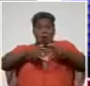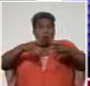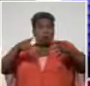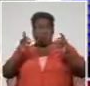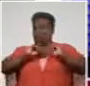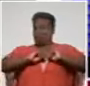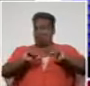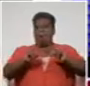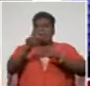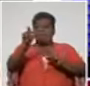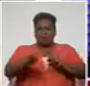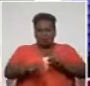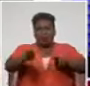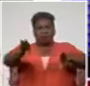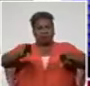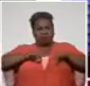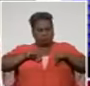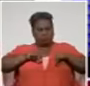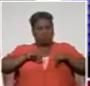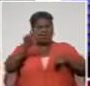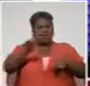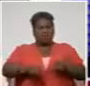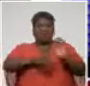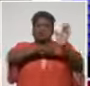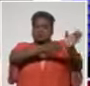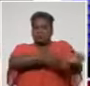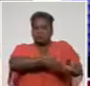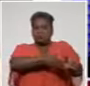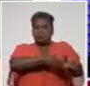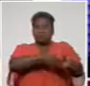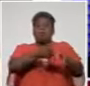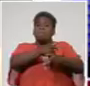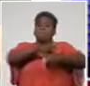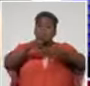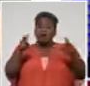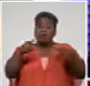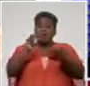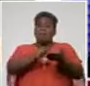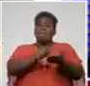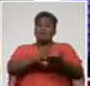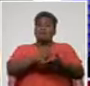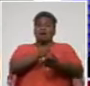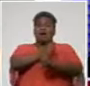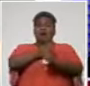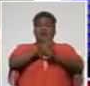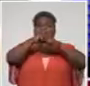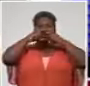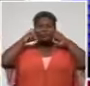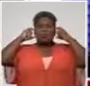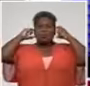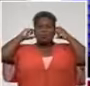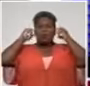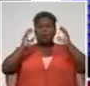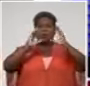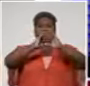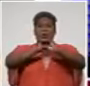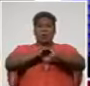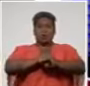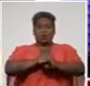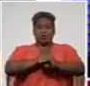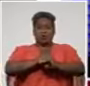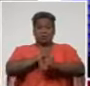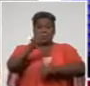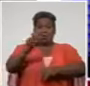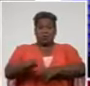medidas, inclusive las multas fundamentales tienen que ver con el uso del nasobuco, las que se han estado poniendo, y en el caso de por la noche tiene que ver con gente, con